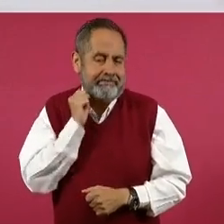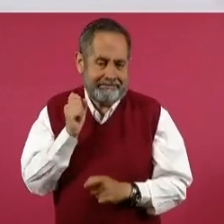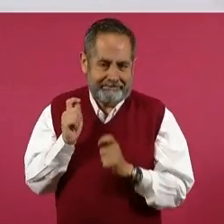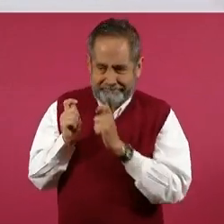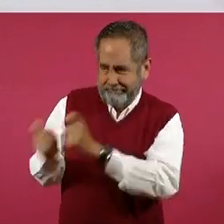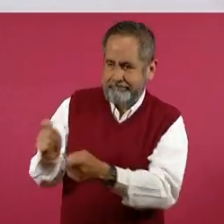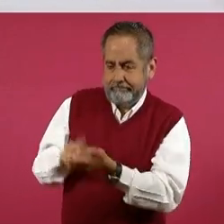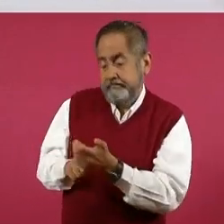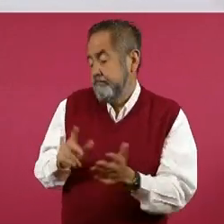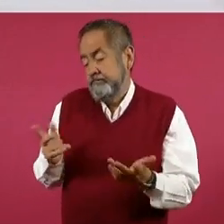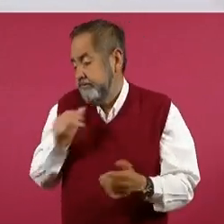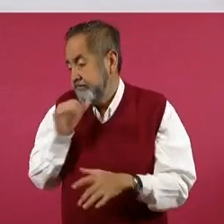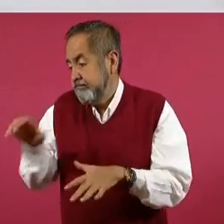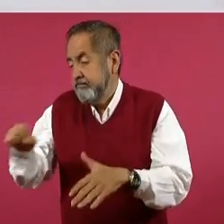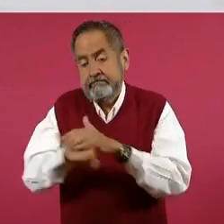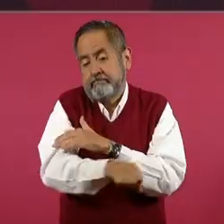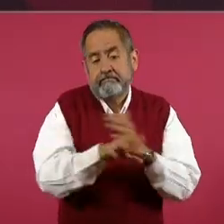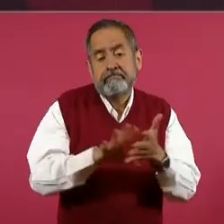ser senador,